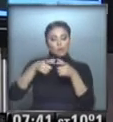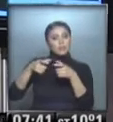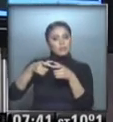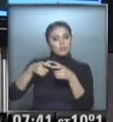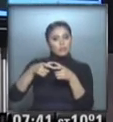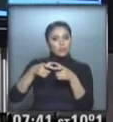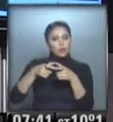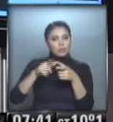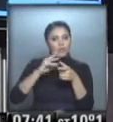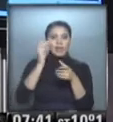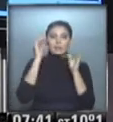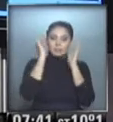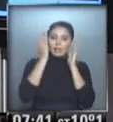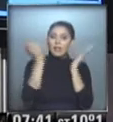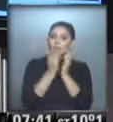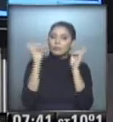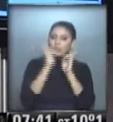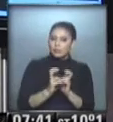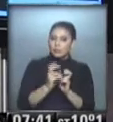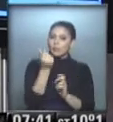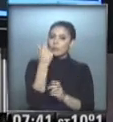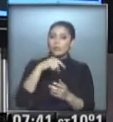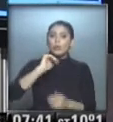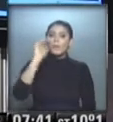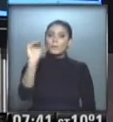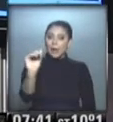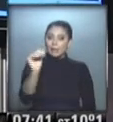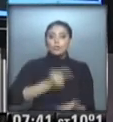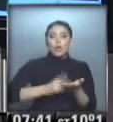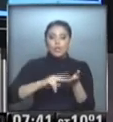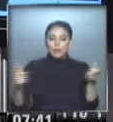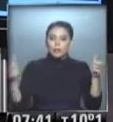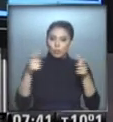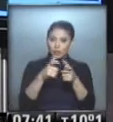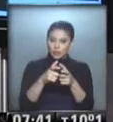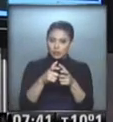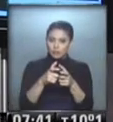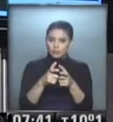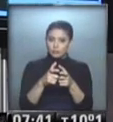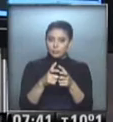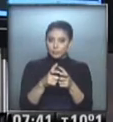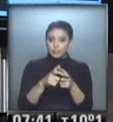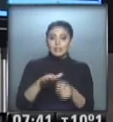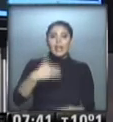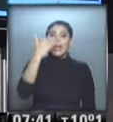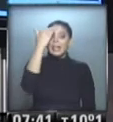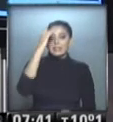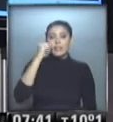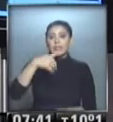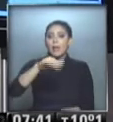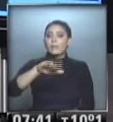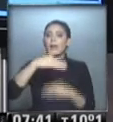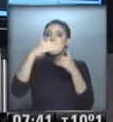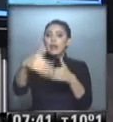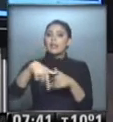de presupuesto y hacienda que el próximo día martes va a volver a reunirse porque en 15 días ya se espera